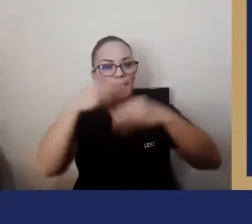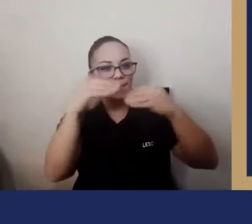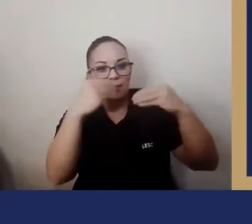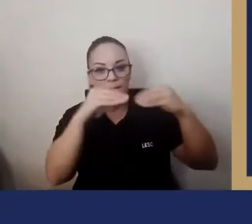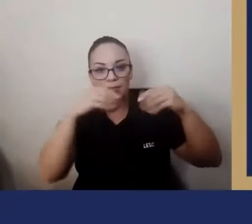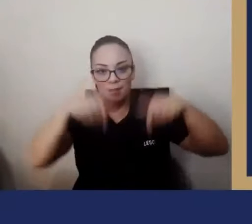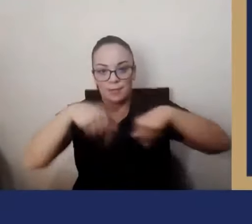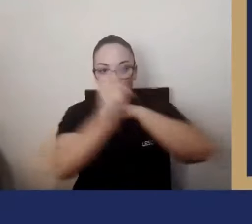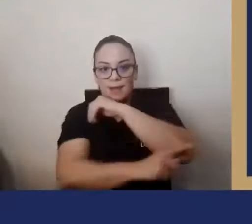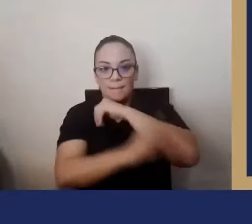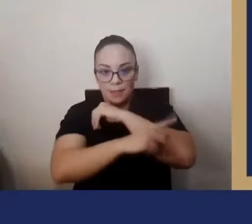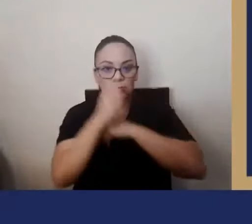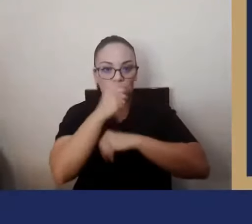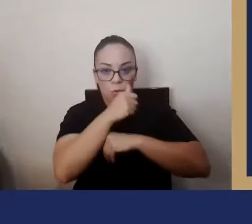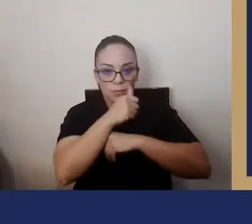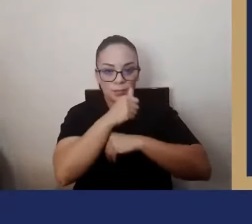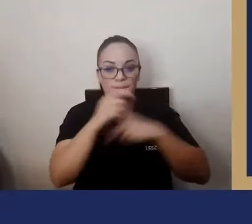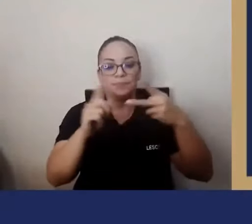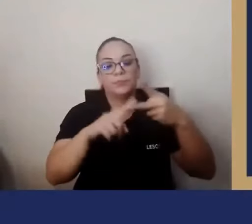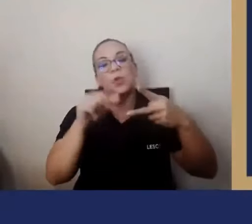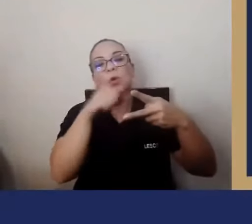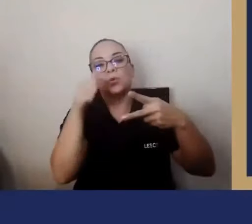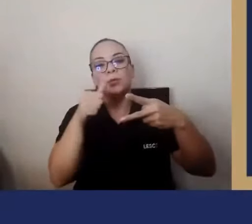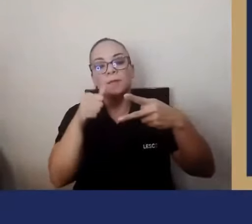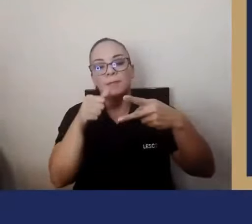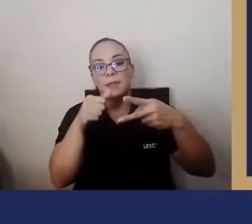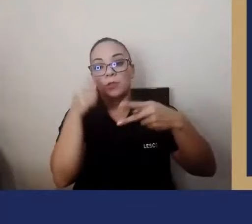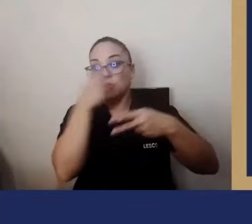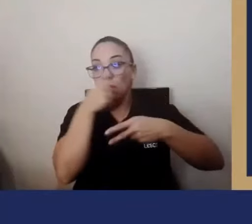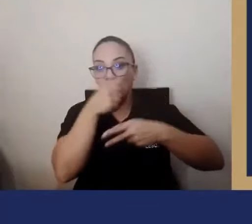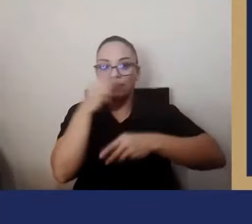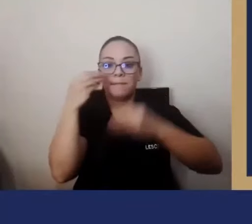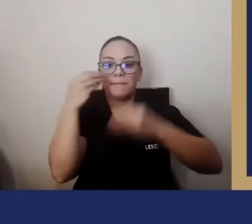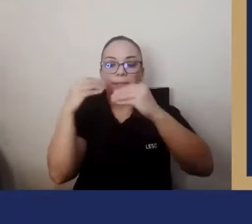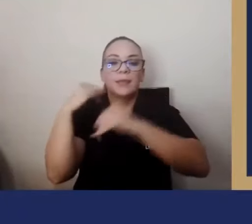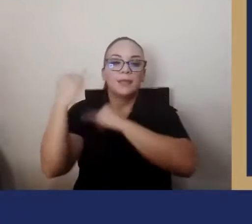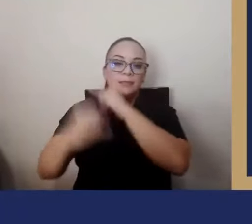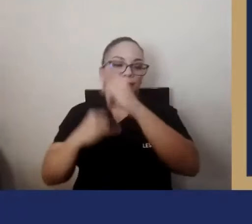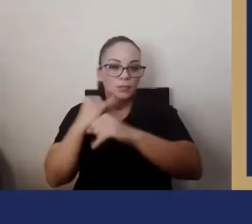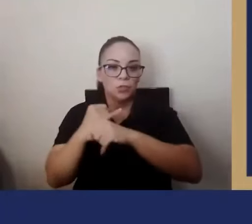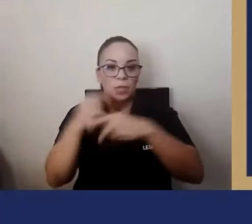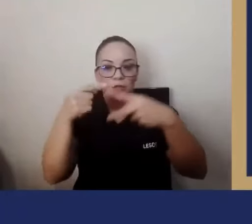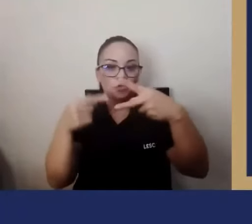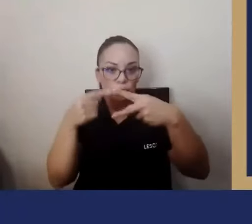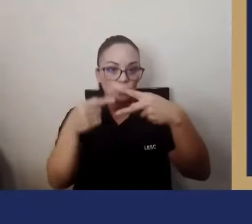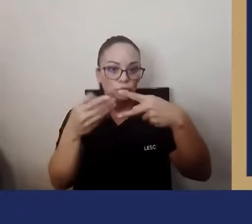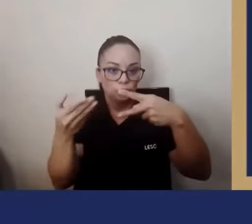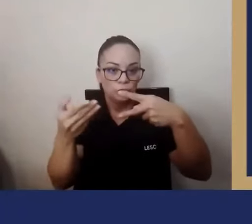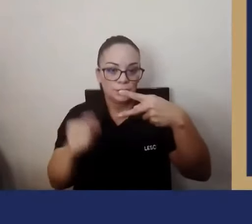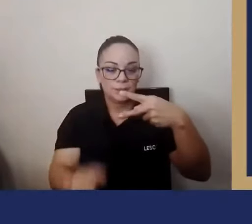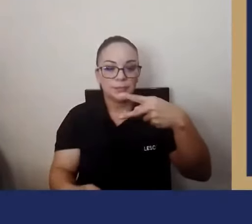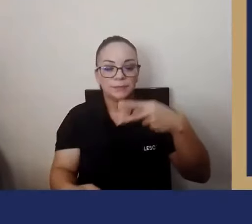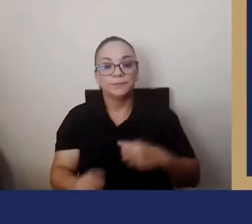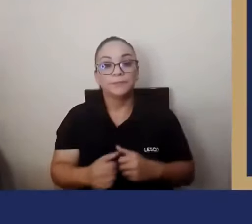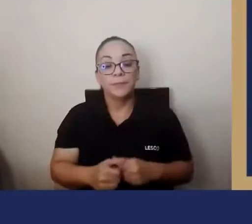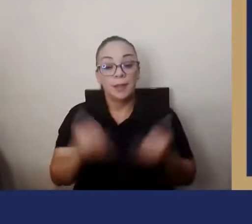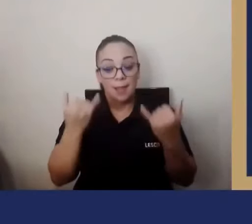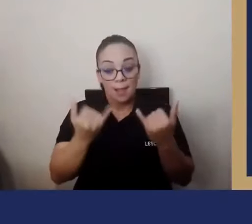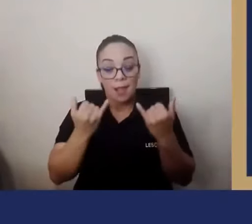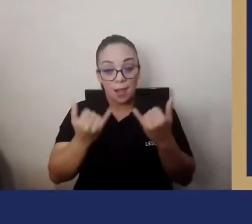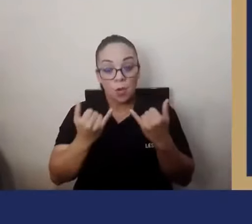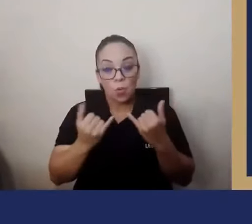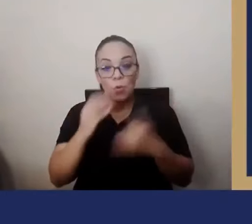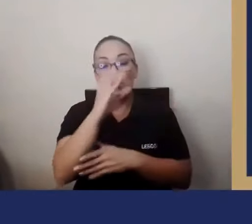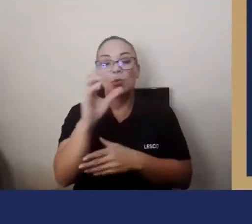y otra que es el tráfico transnacional de droga. Y es que en este momento Costa Rica